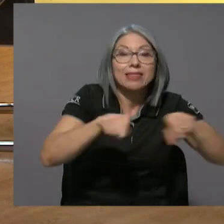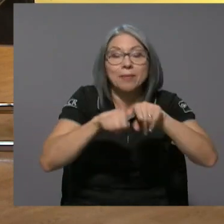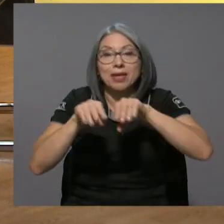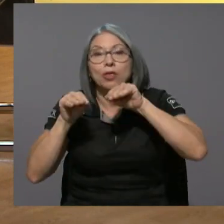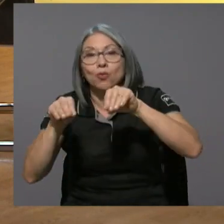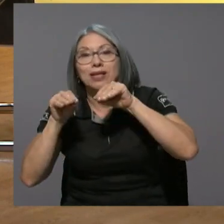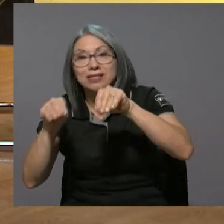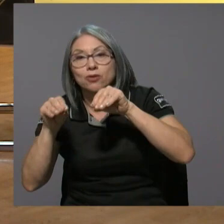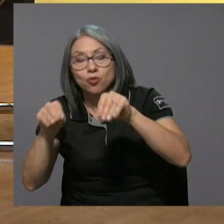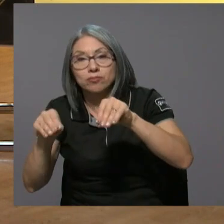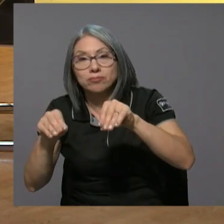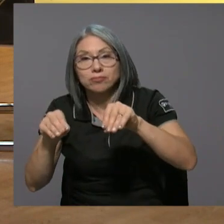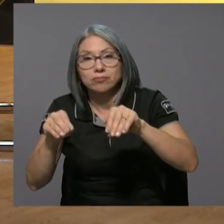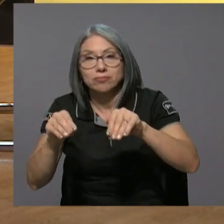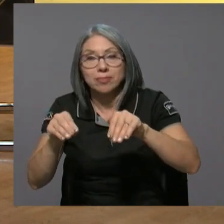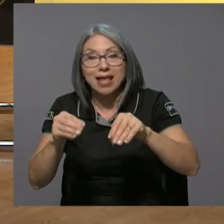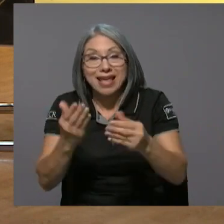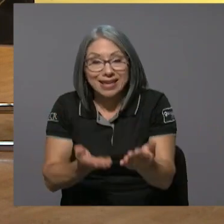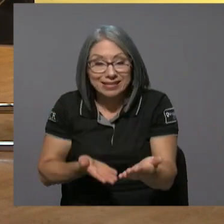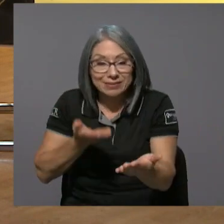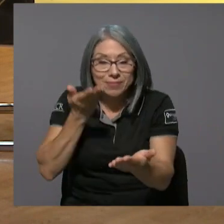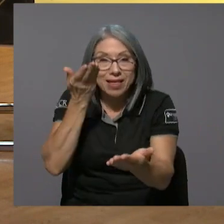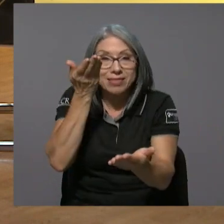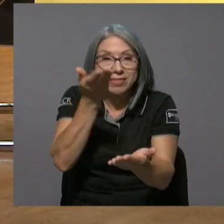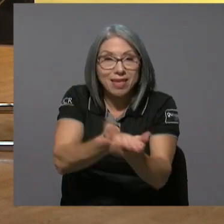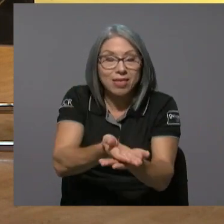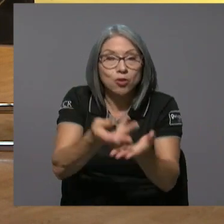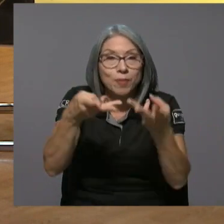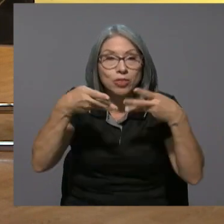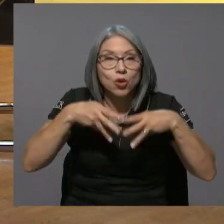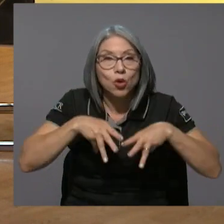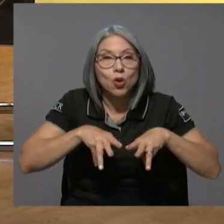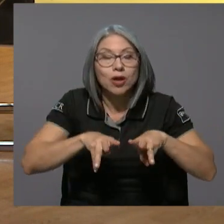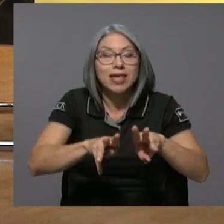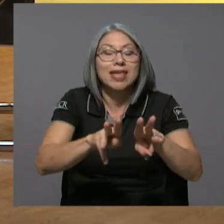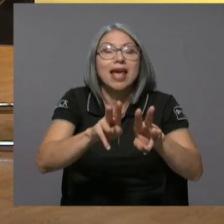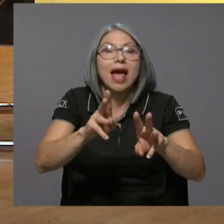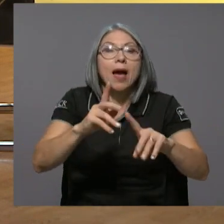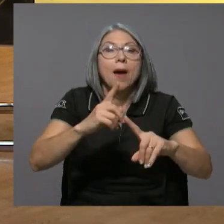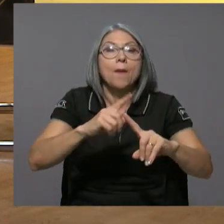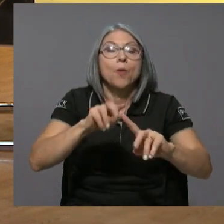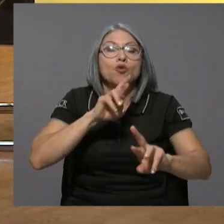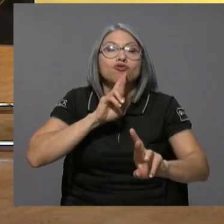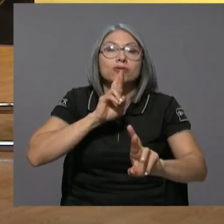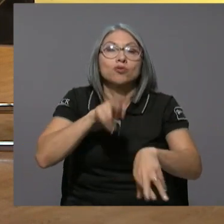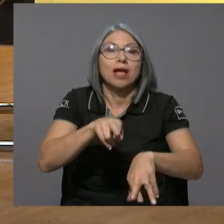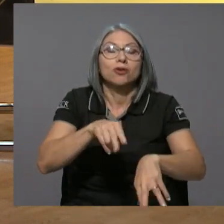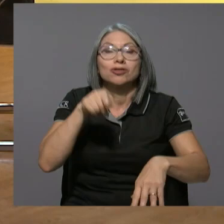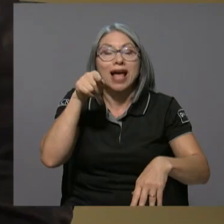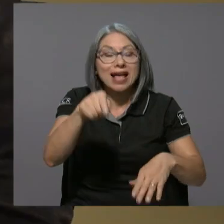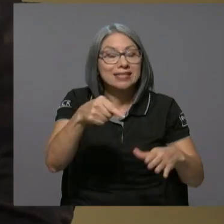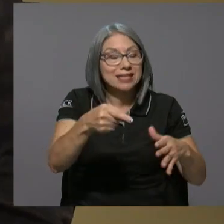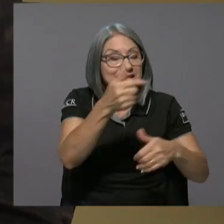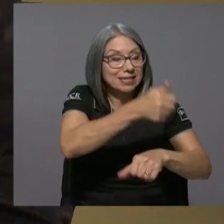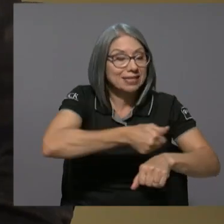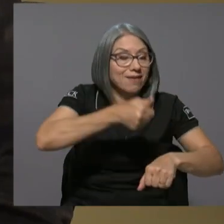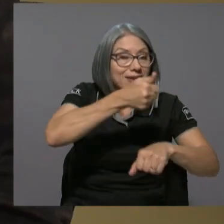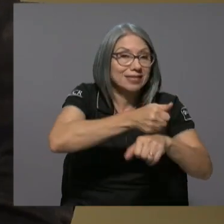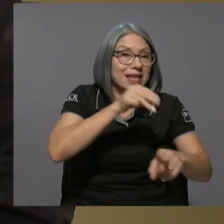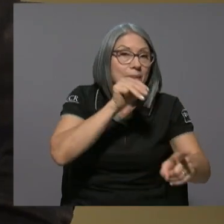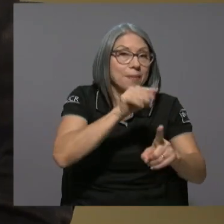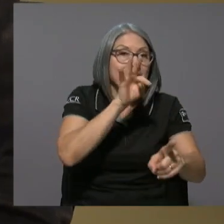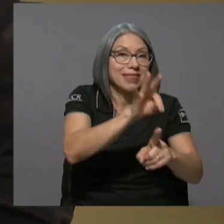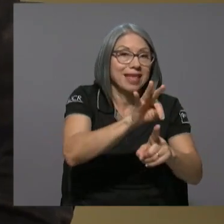por resultados, donde definen metas, donde se definen indicadores y una serie de cosas, de tal